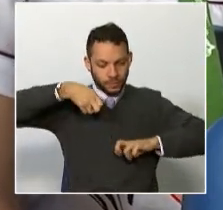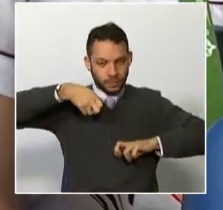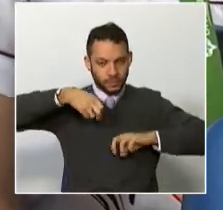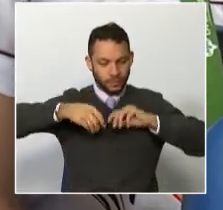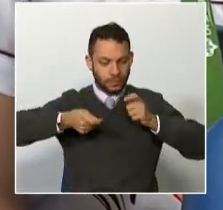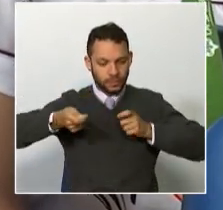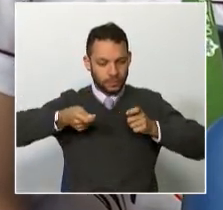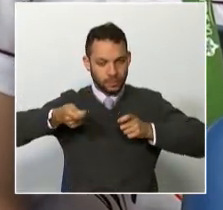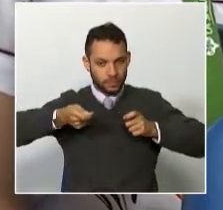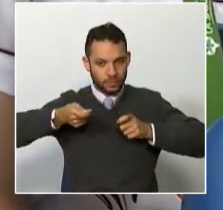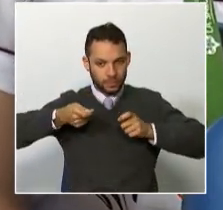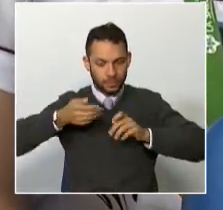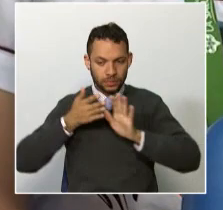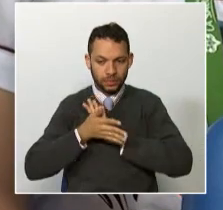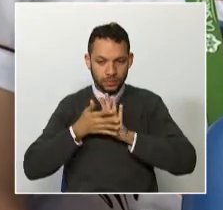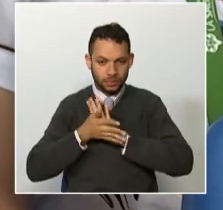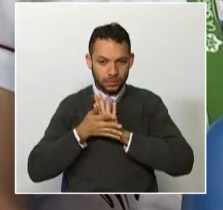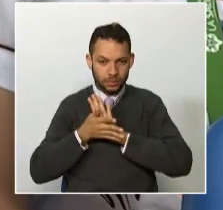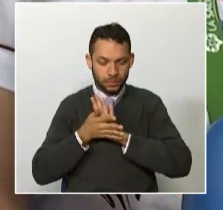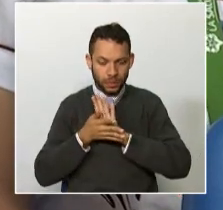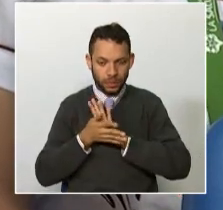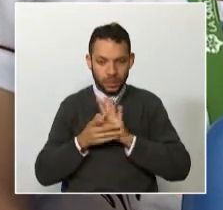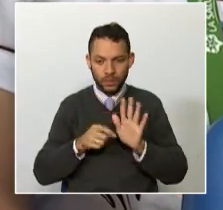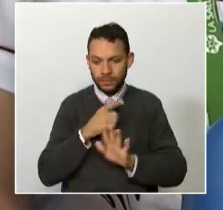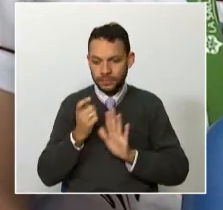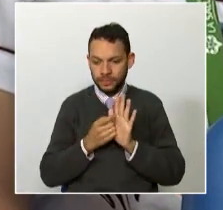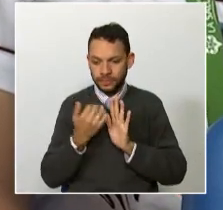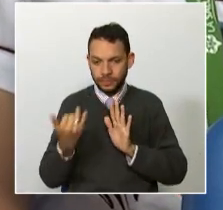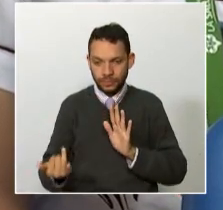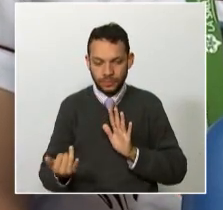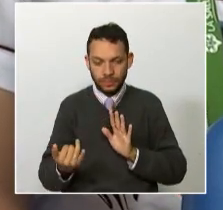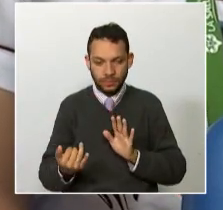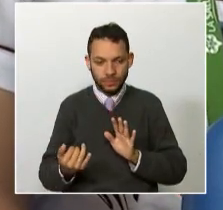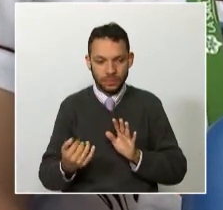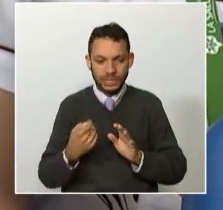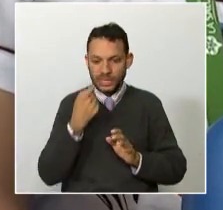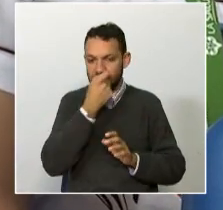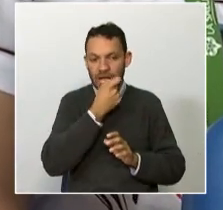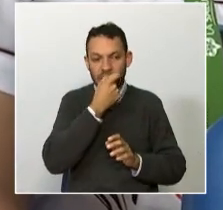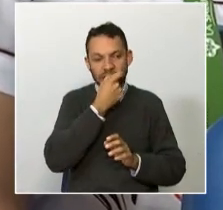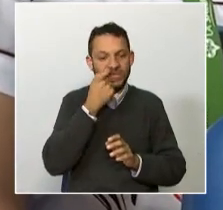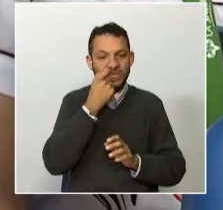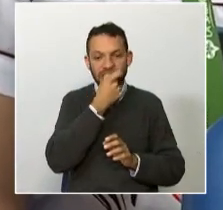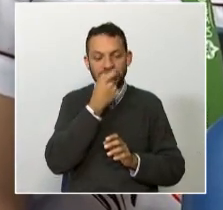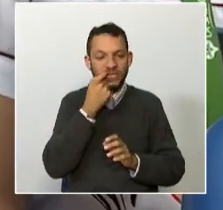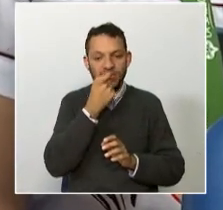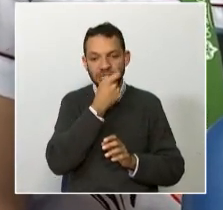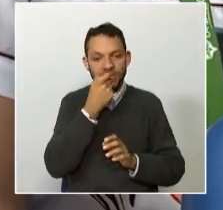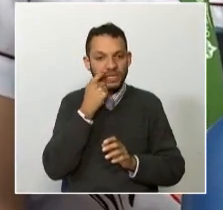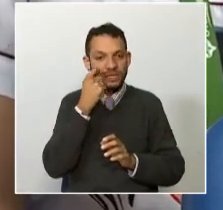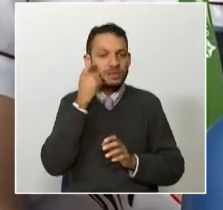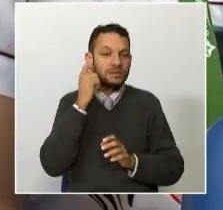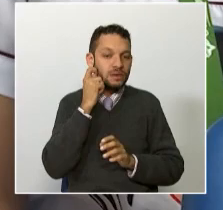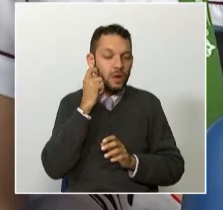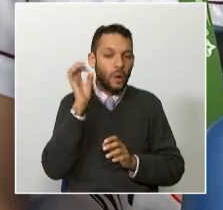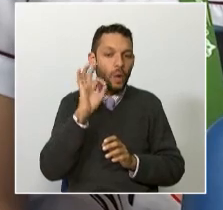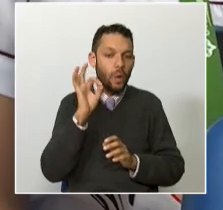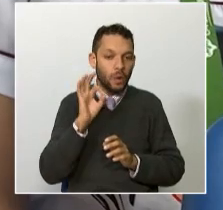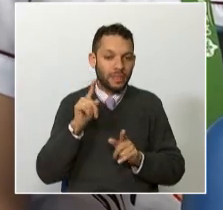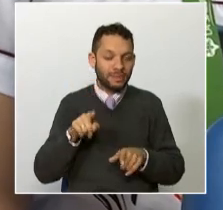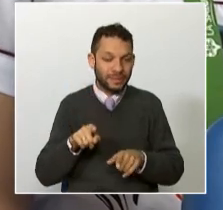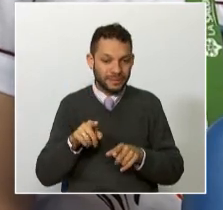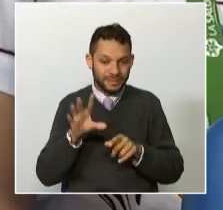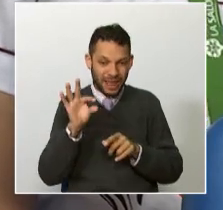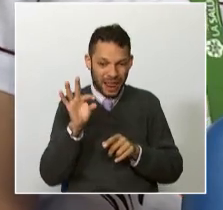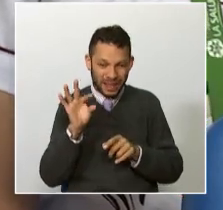muscular. Para la articulación yo le voy a colocar una plaquita ortopédica, voy a utilizar unas siliconitas que